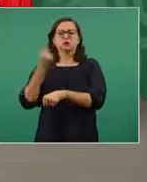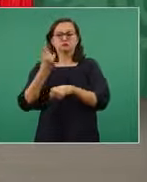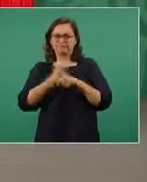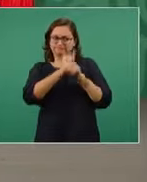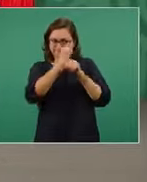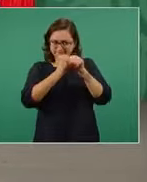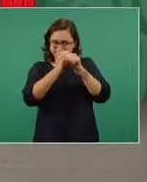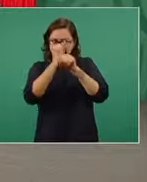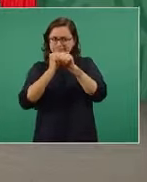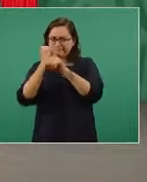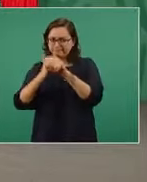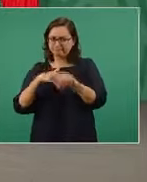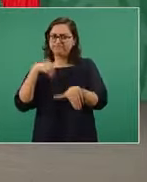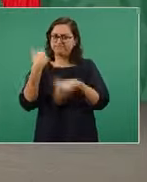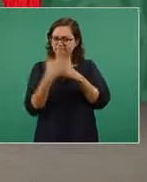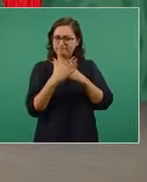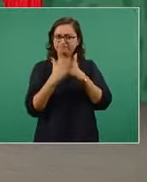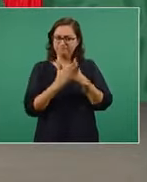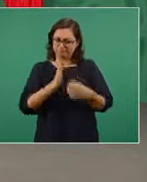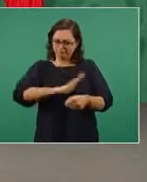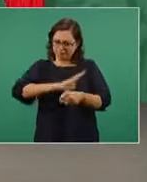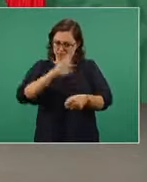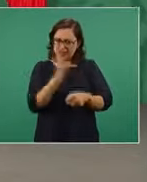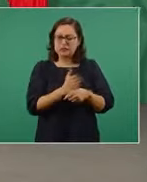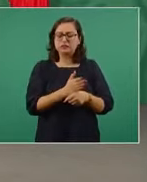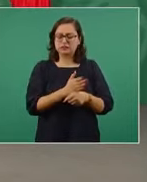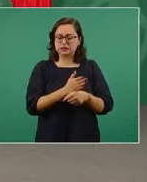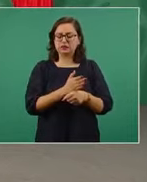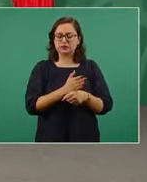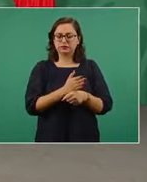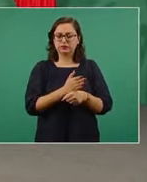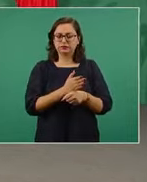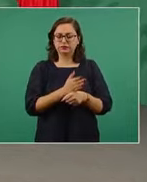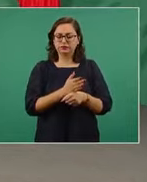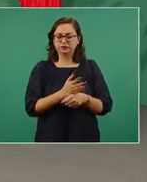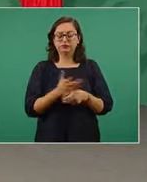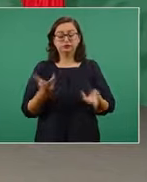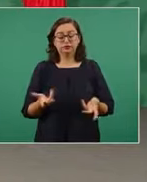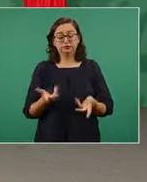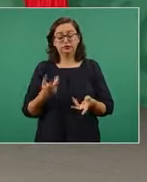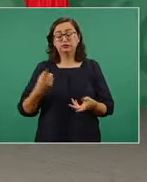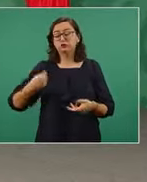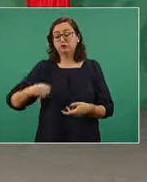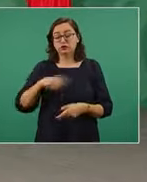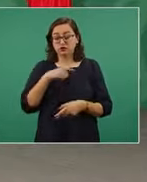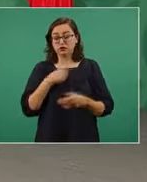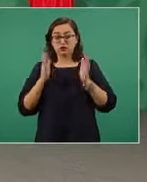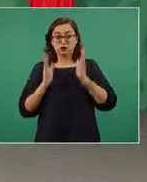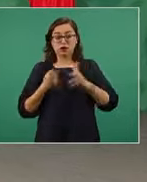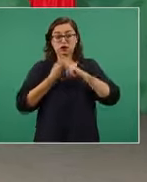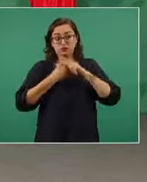responsables. Lo estamos haciendo en otros casos.